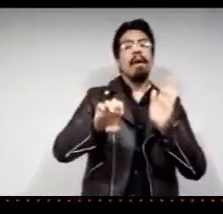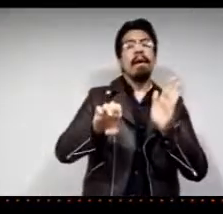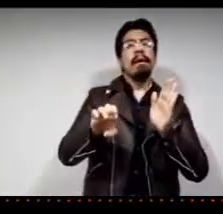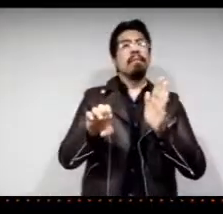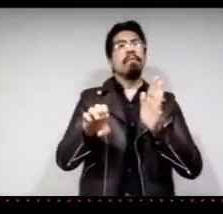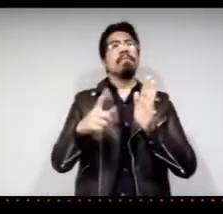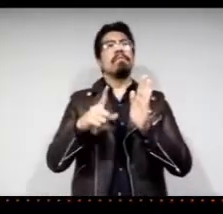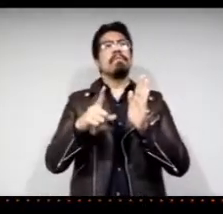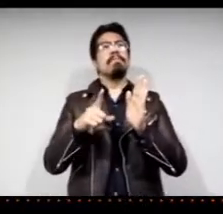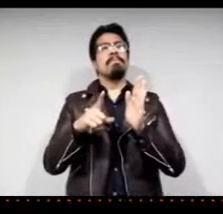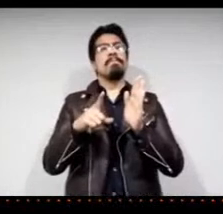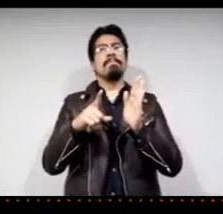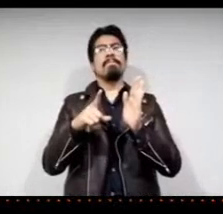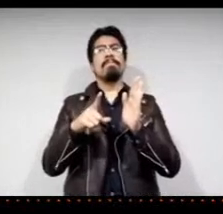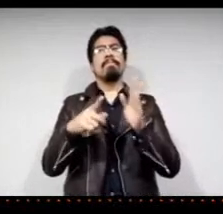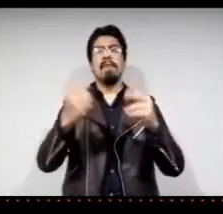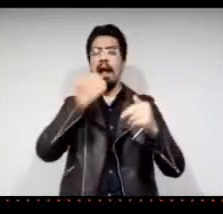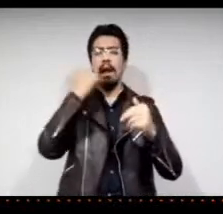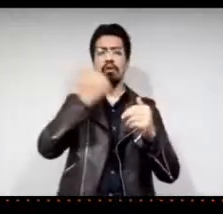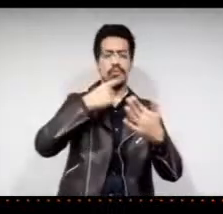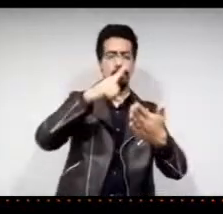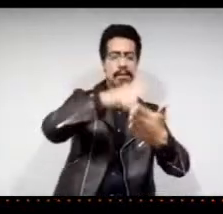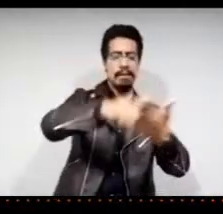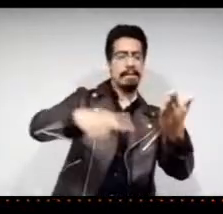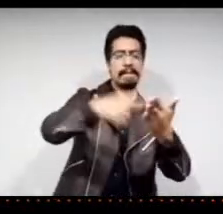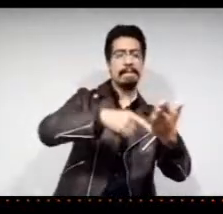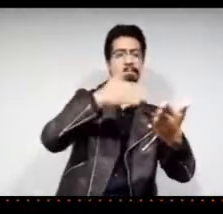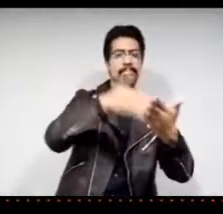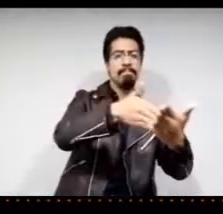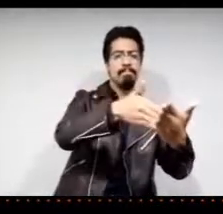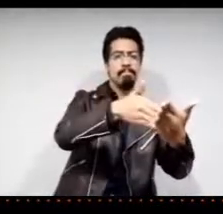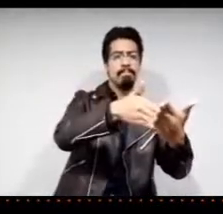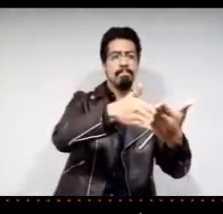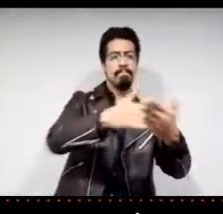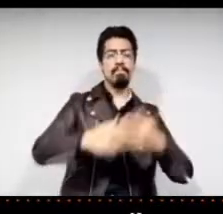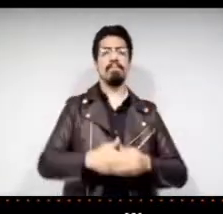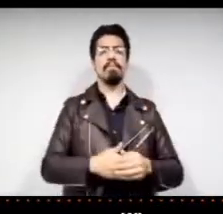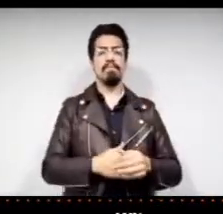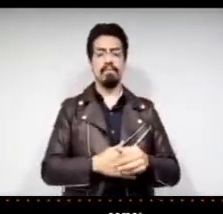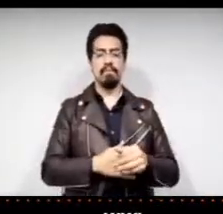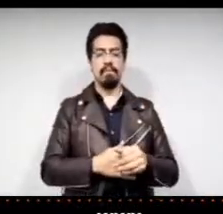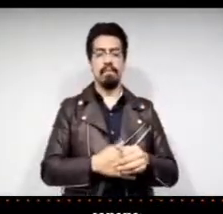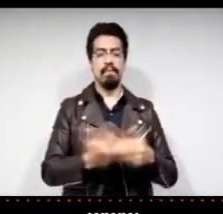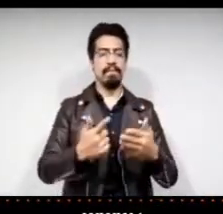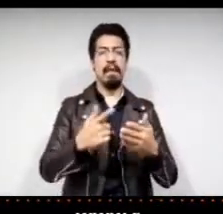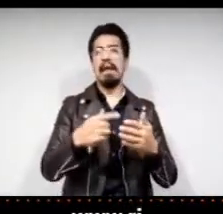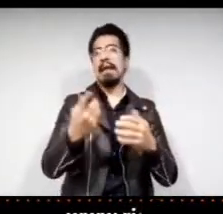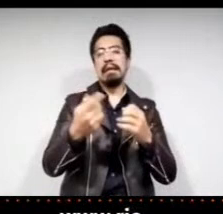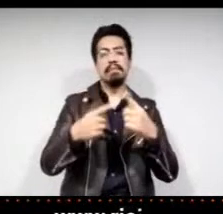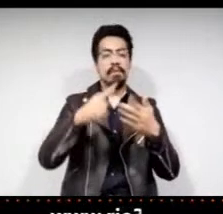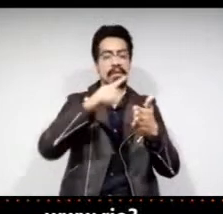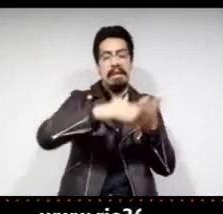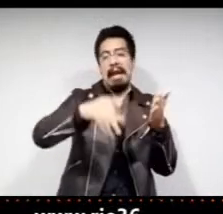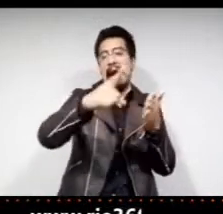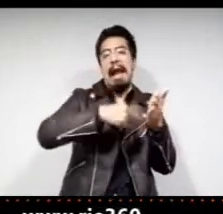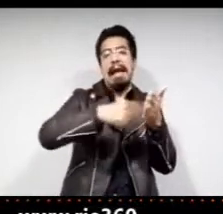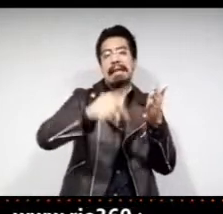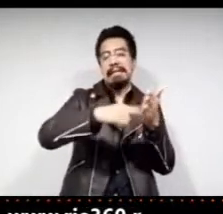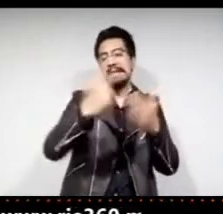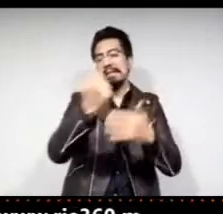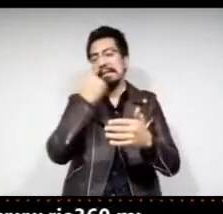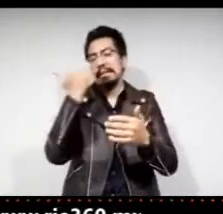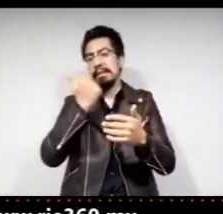de este movimiento hacia la enseñanza remota de emergencia en deserción o reprobación, ¿no? ¿Quién nos